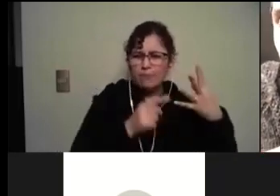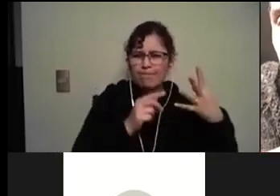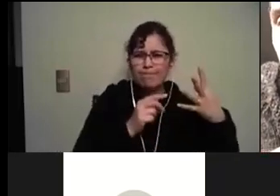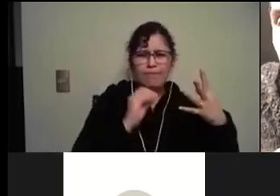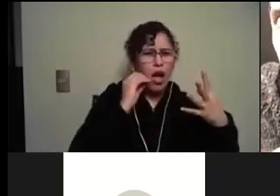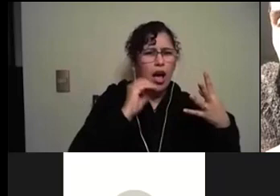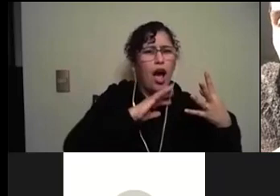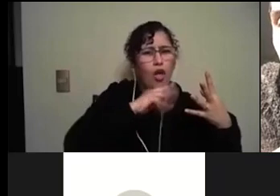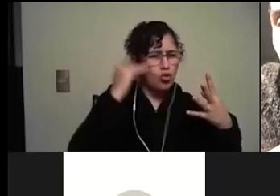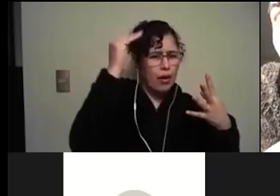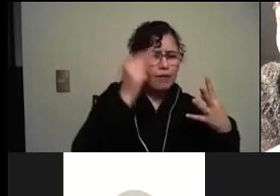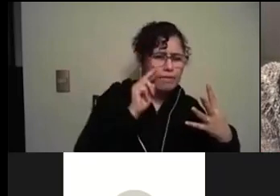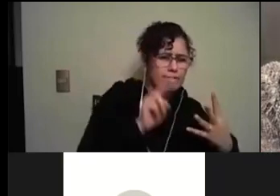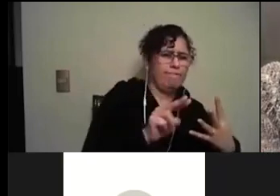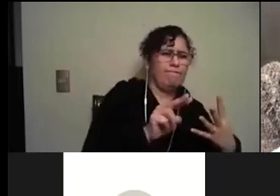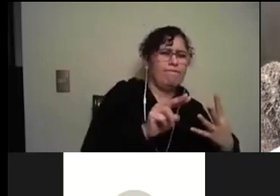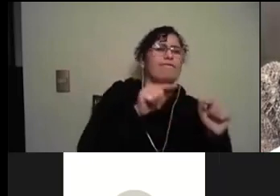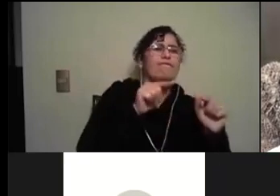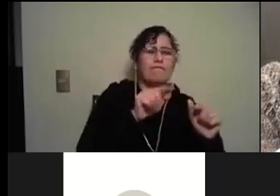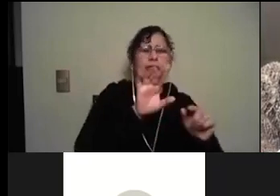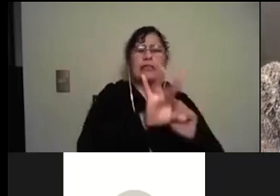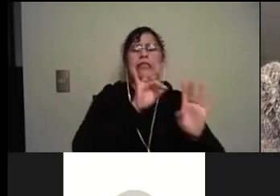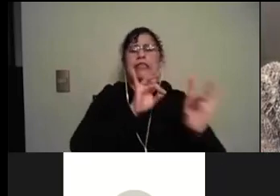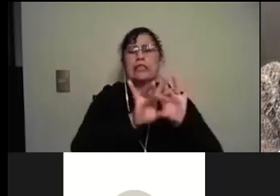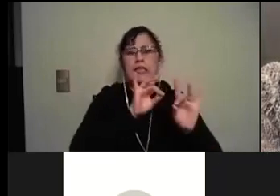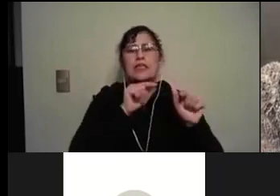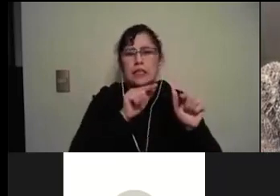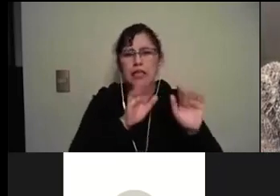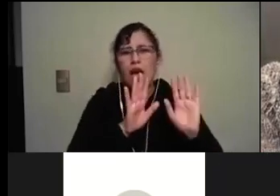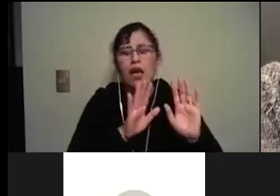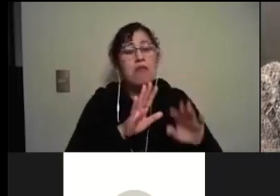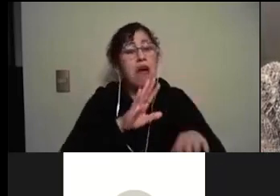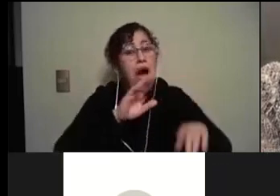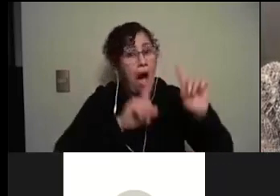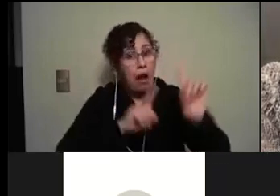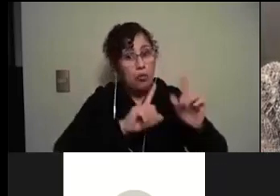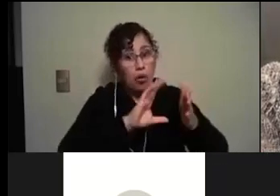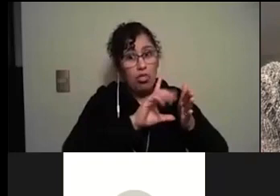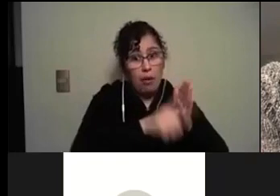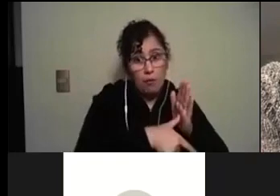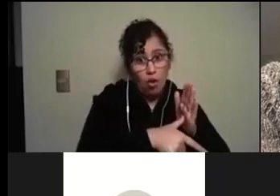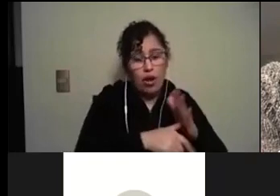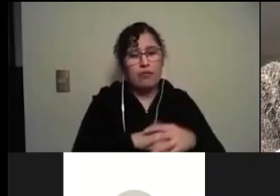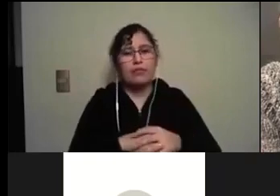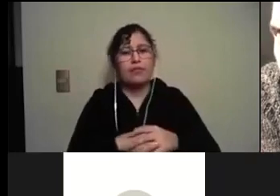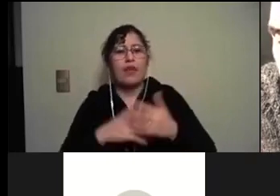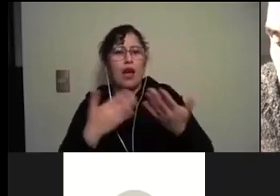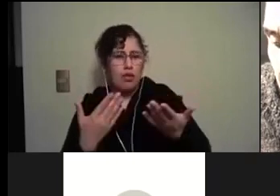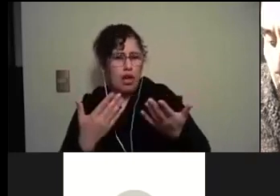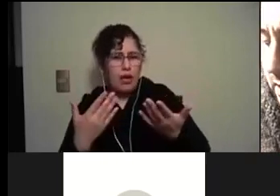Ah, y Sí, suele porque pasar siempre eso, pero... que son como de 3 o 4 años de evolución